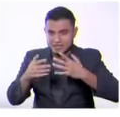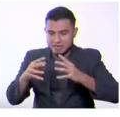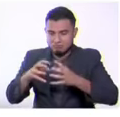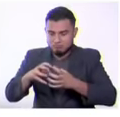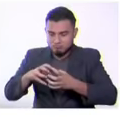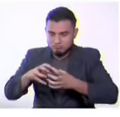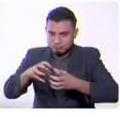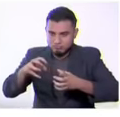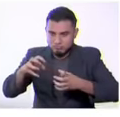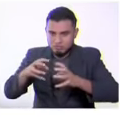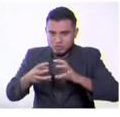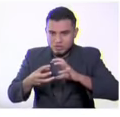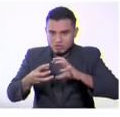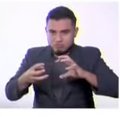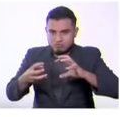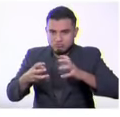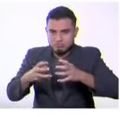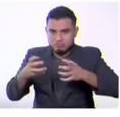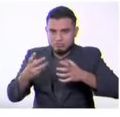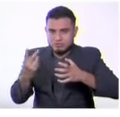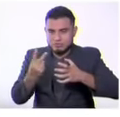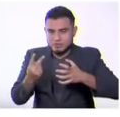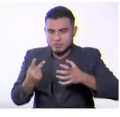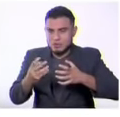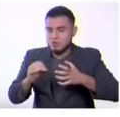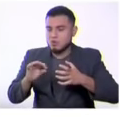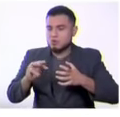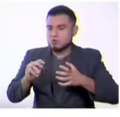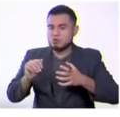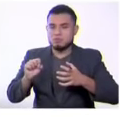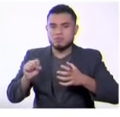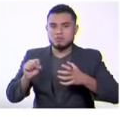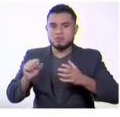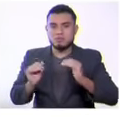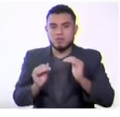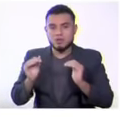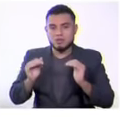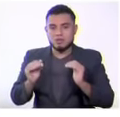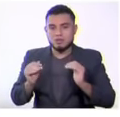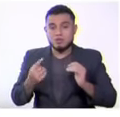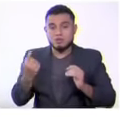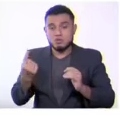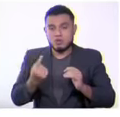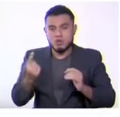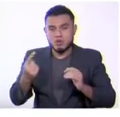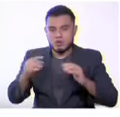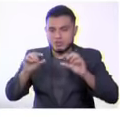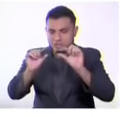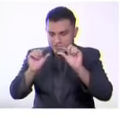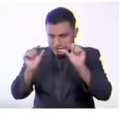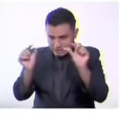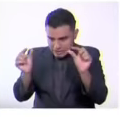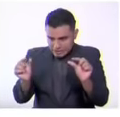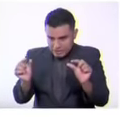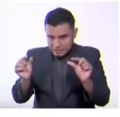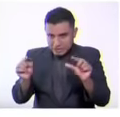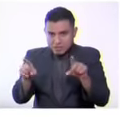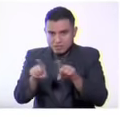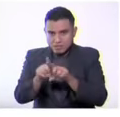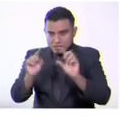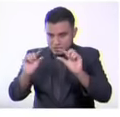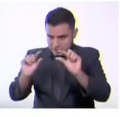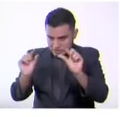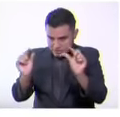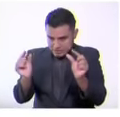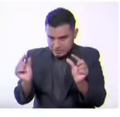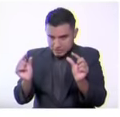separación de los pares de cromosomas homólogos, haciendo que solamente las cromátidas hermanas se